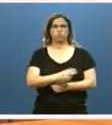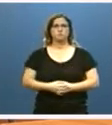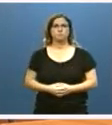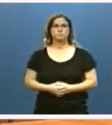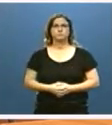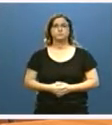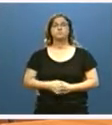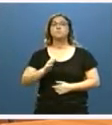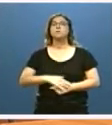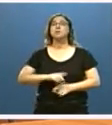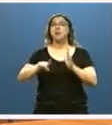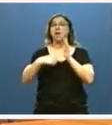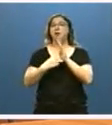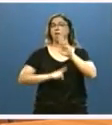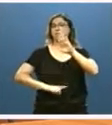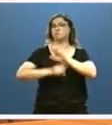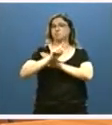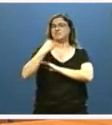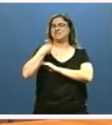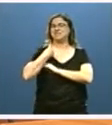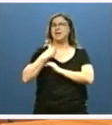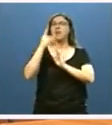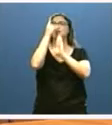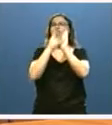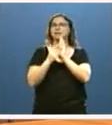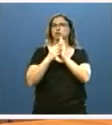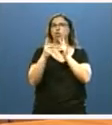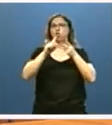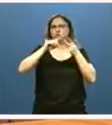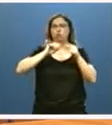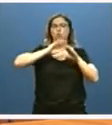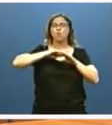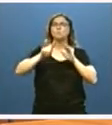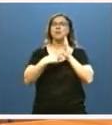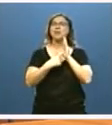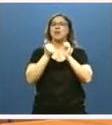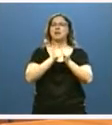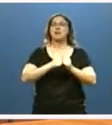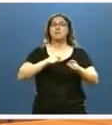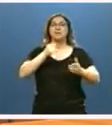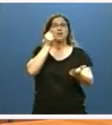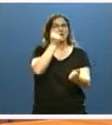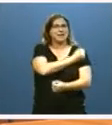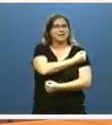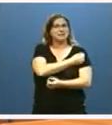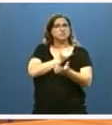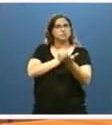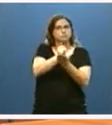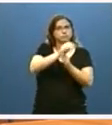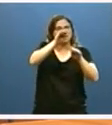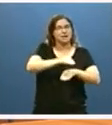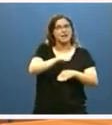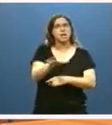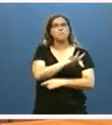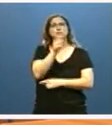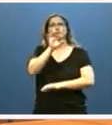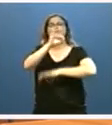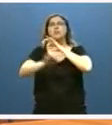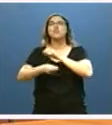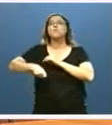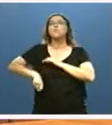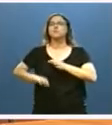en desarrollo de la ley agraria hemos aprobado dos decretos el del registro de explotaciones agrarias y el de las organizaciones profesionales agroalimentarias